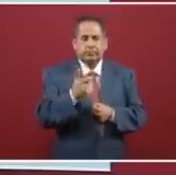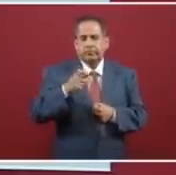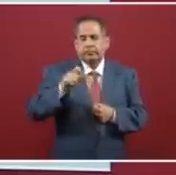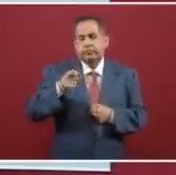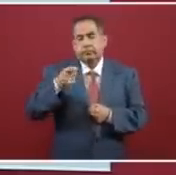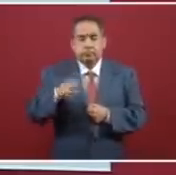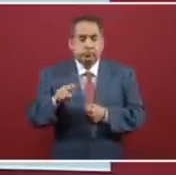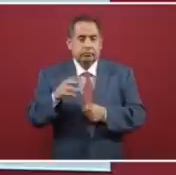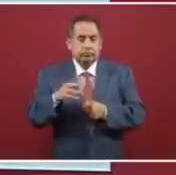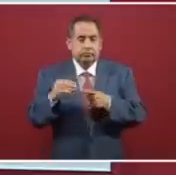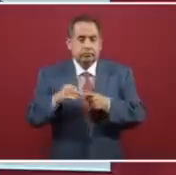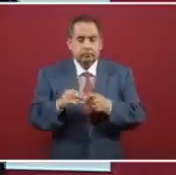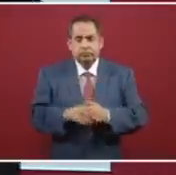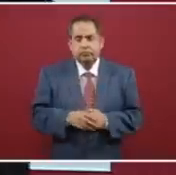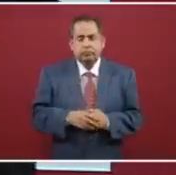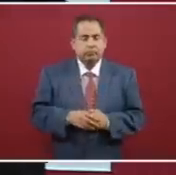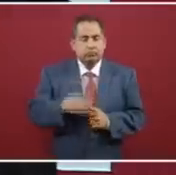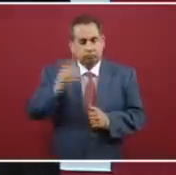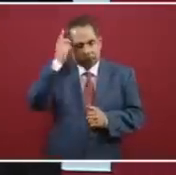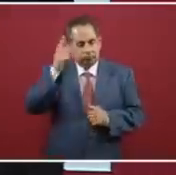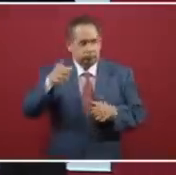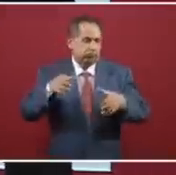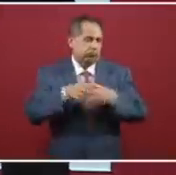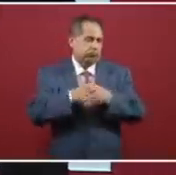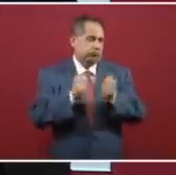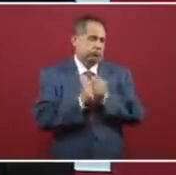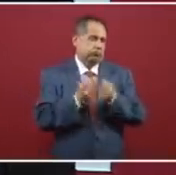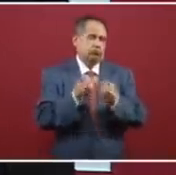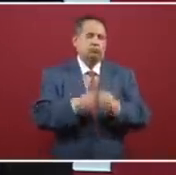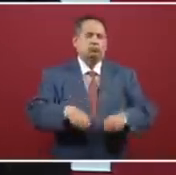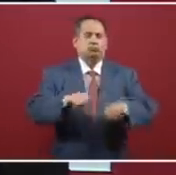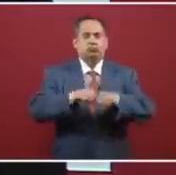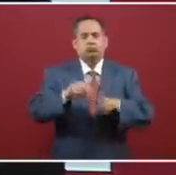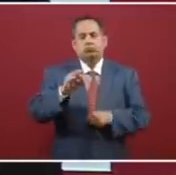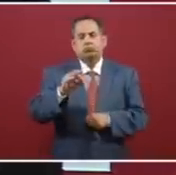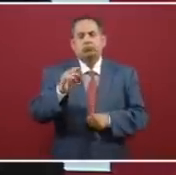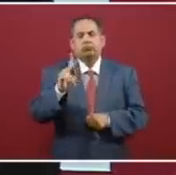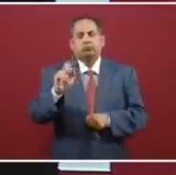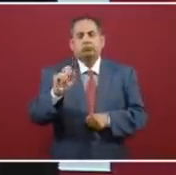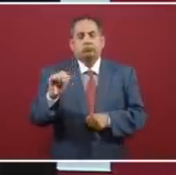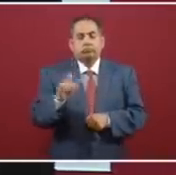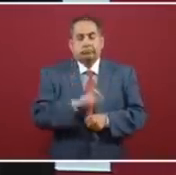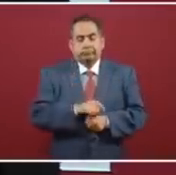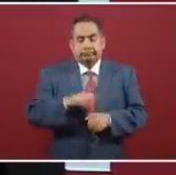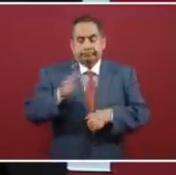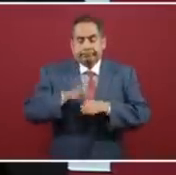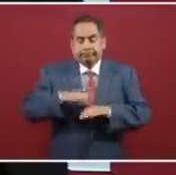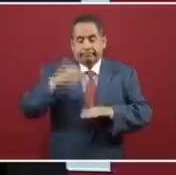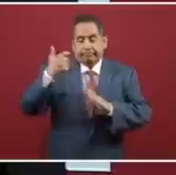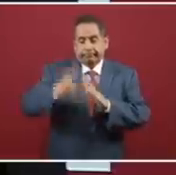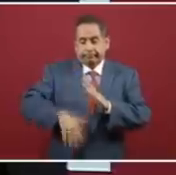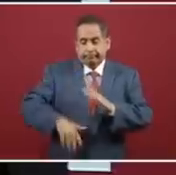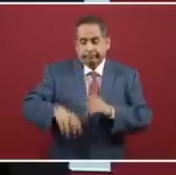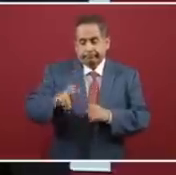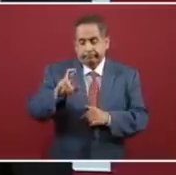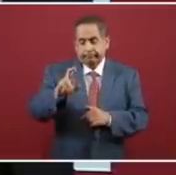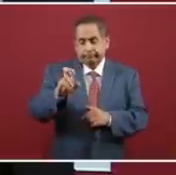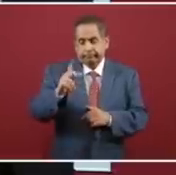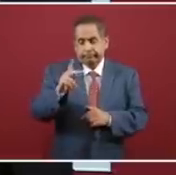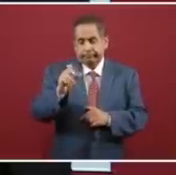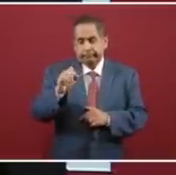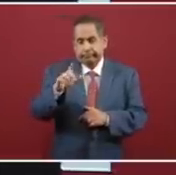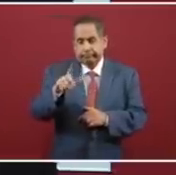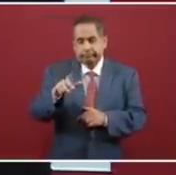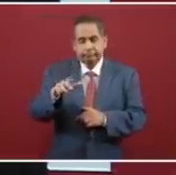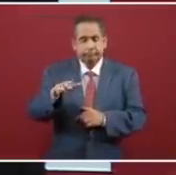con 29 centavos son franquiciatarios de pemex y el que está marcando más bajo es repsol en la